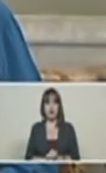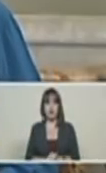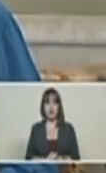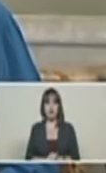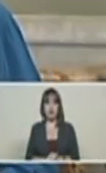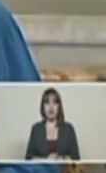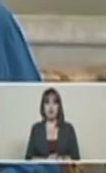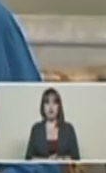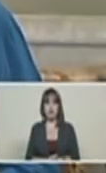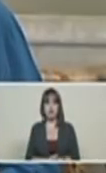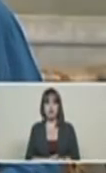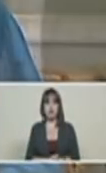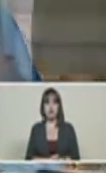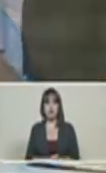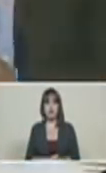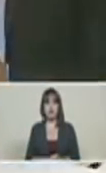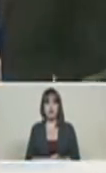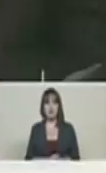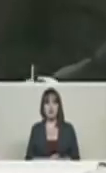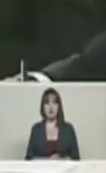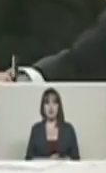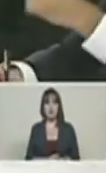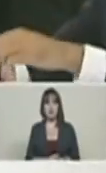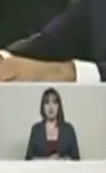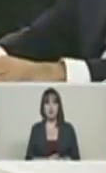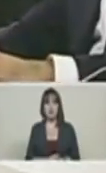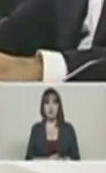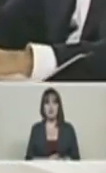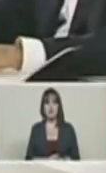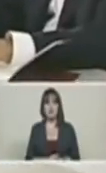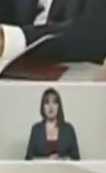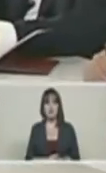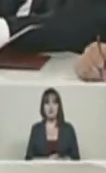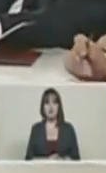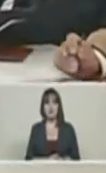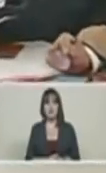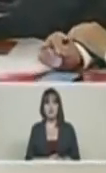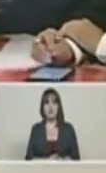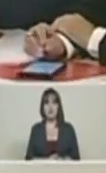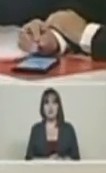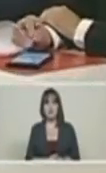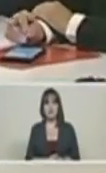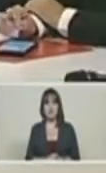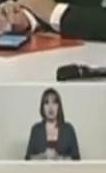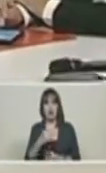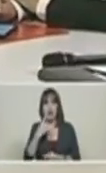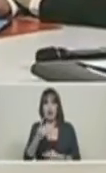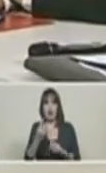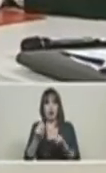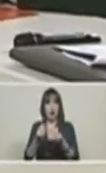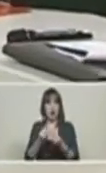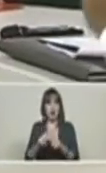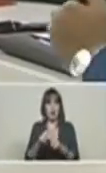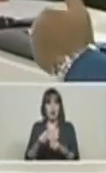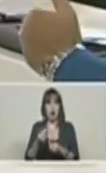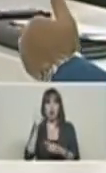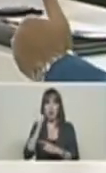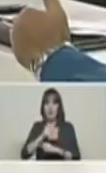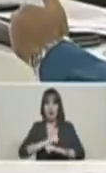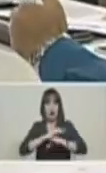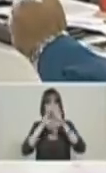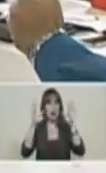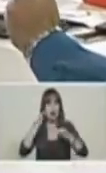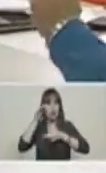¿está claro? O más claro, a las mafias. Eso los tiene temblando, Quevedo. Debe estar claro en